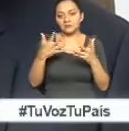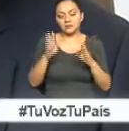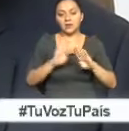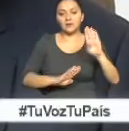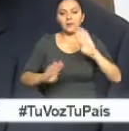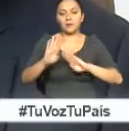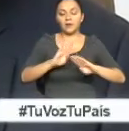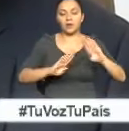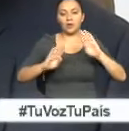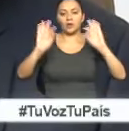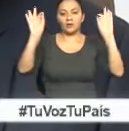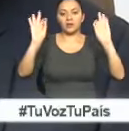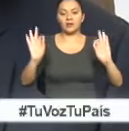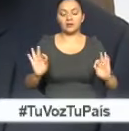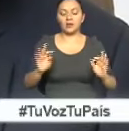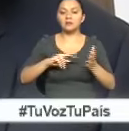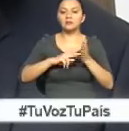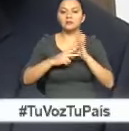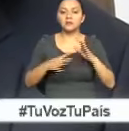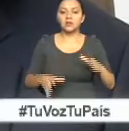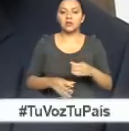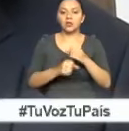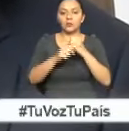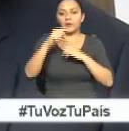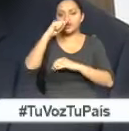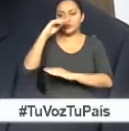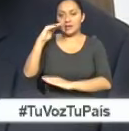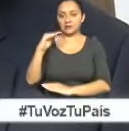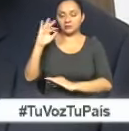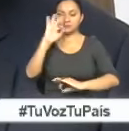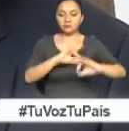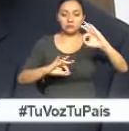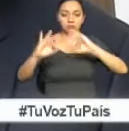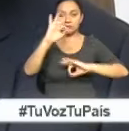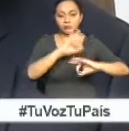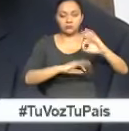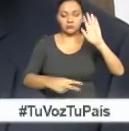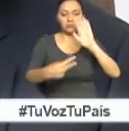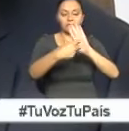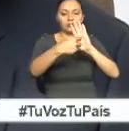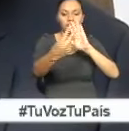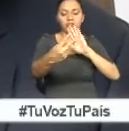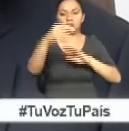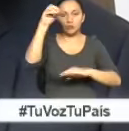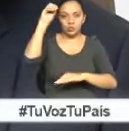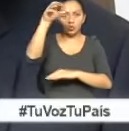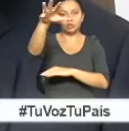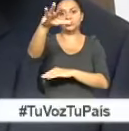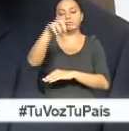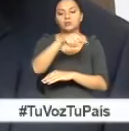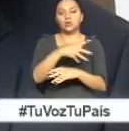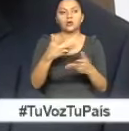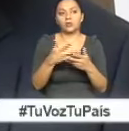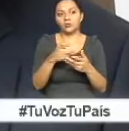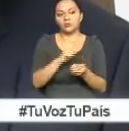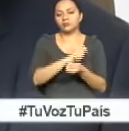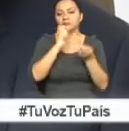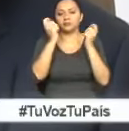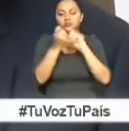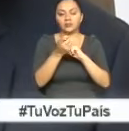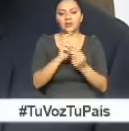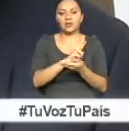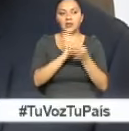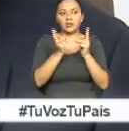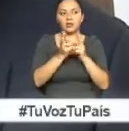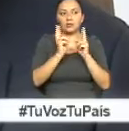bioenergía. Esto es una recuperación de gases para generar 5 megavatios de electricidad adicional, energía totalmente renovable.